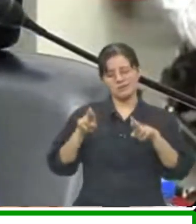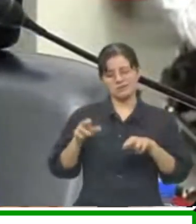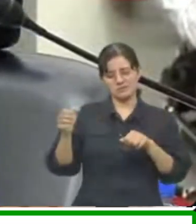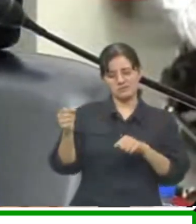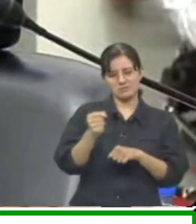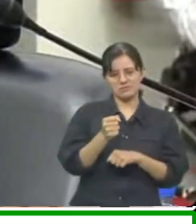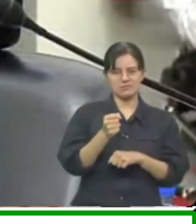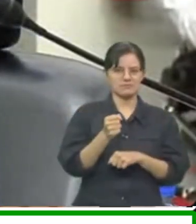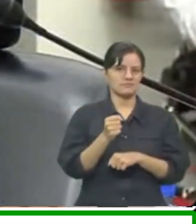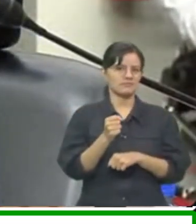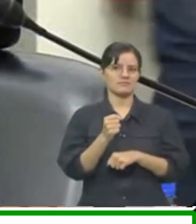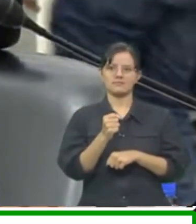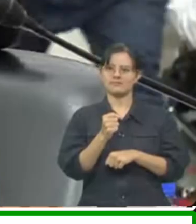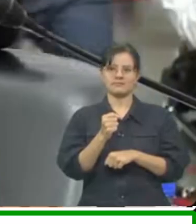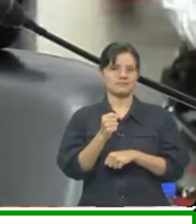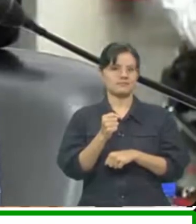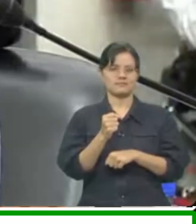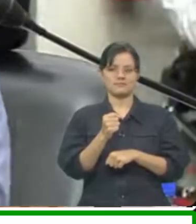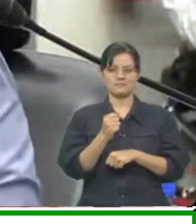artificial